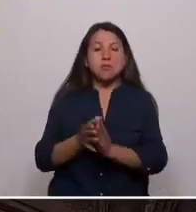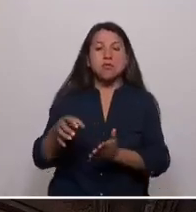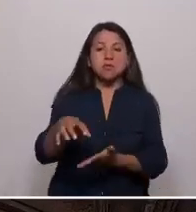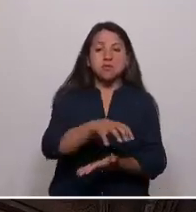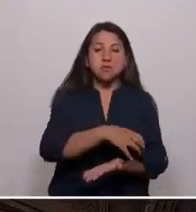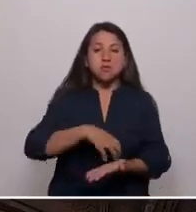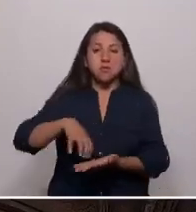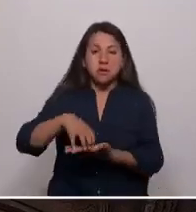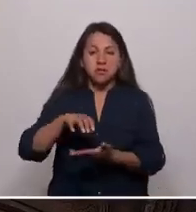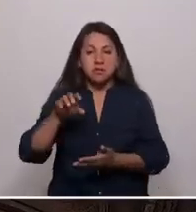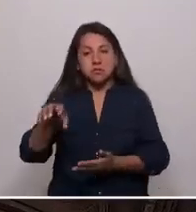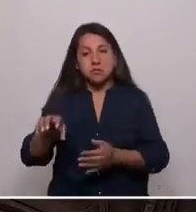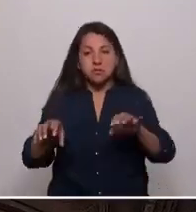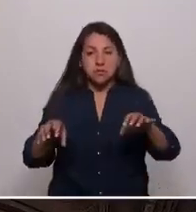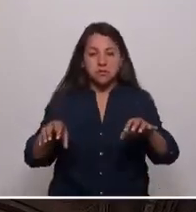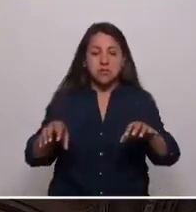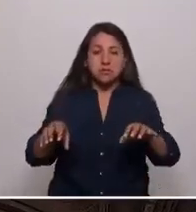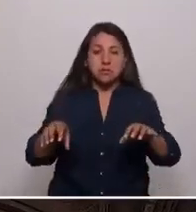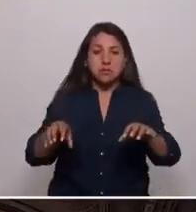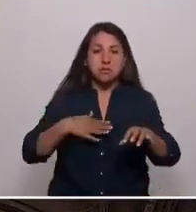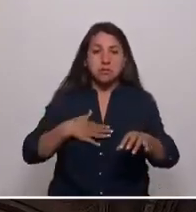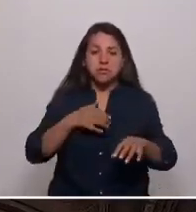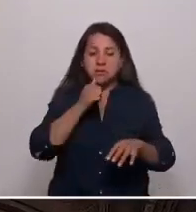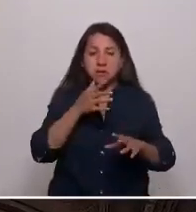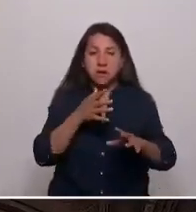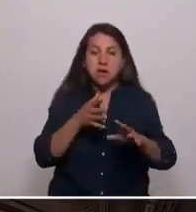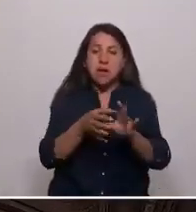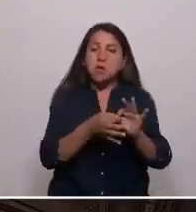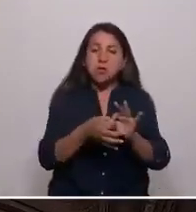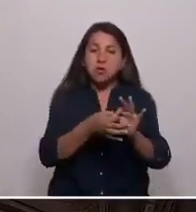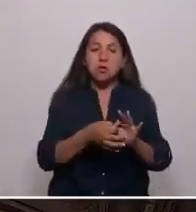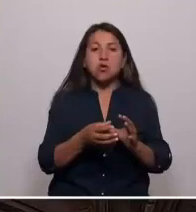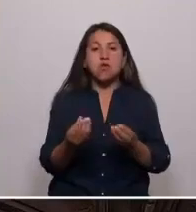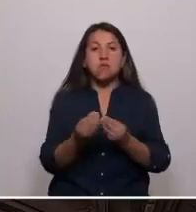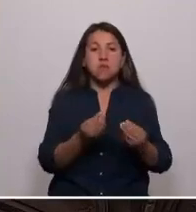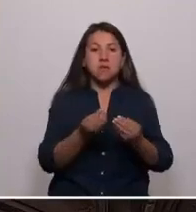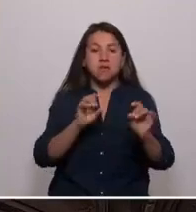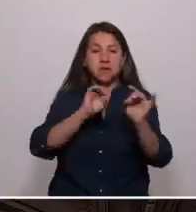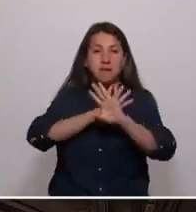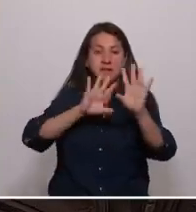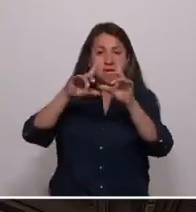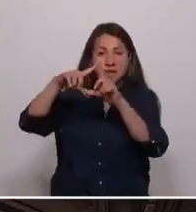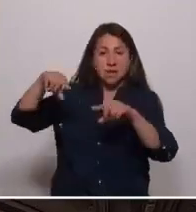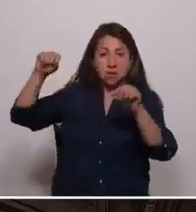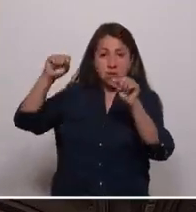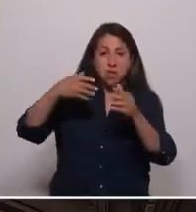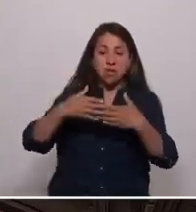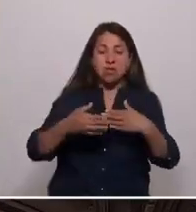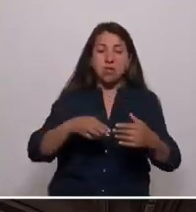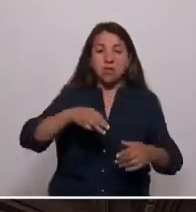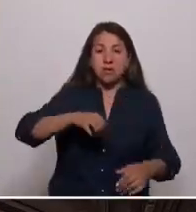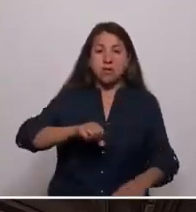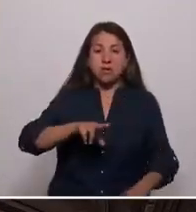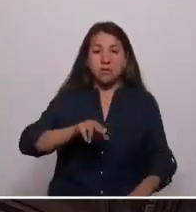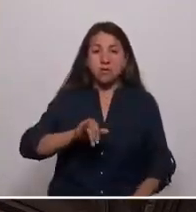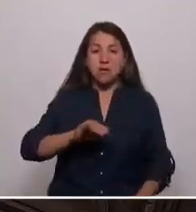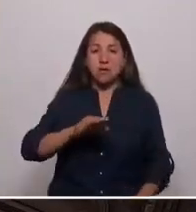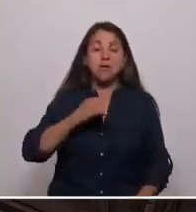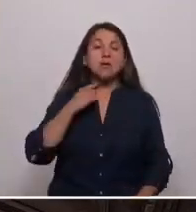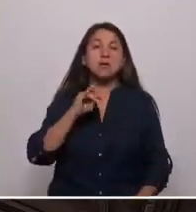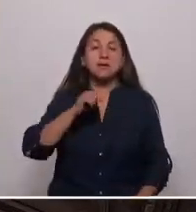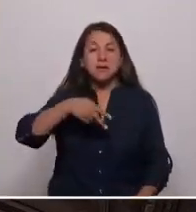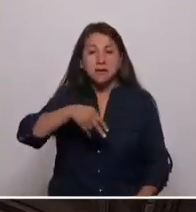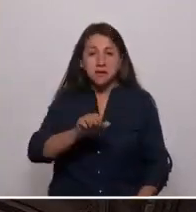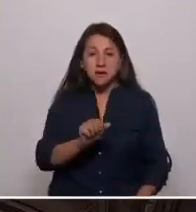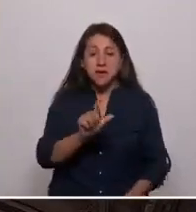Unión. Alepue, el lugar con claridad de luna en Mariquina. Antilwe,